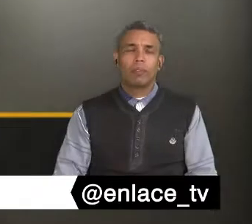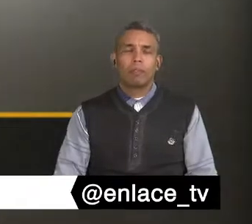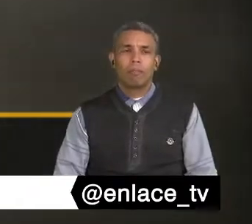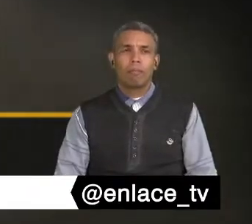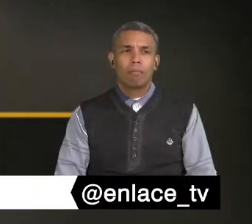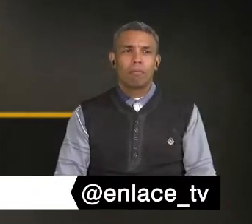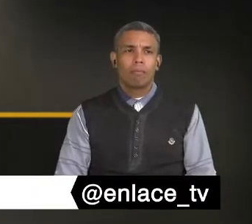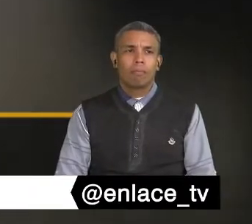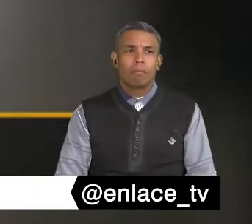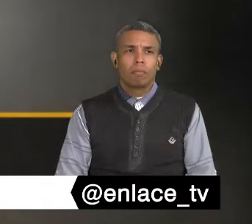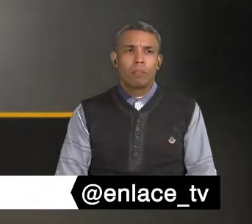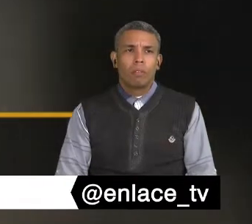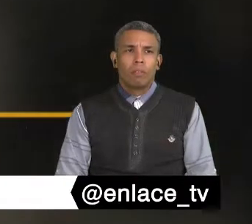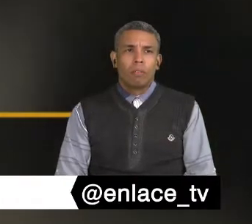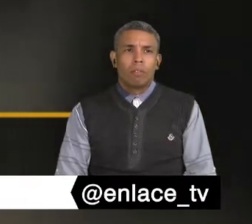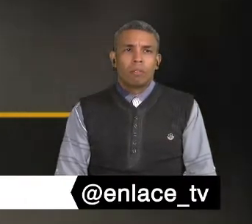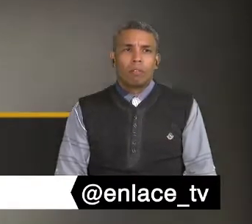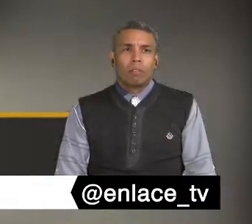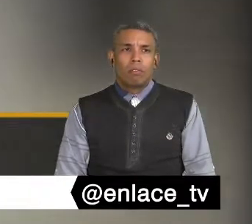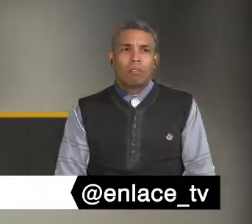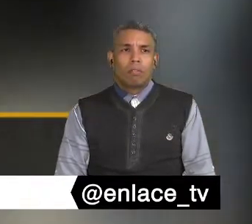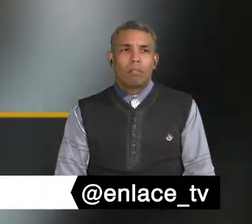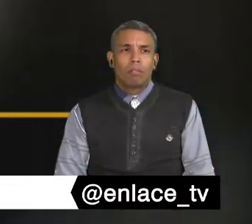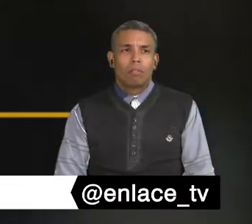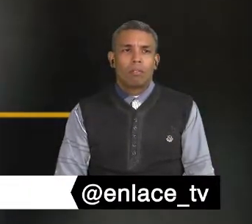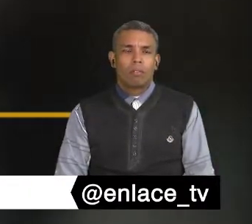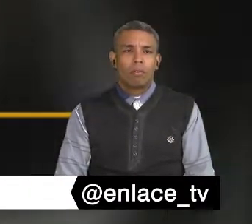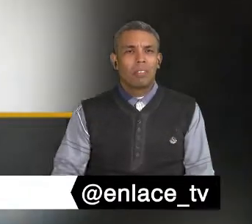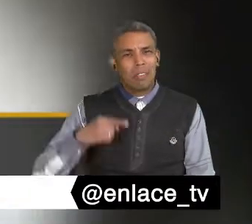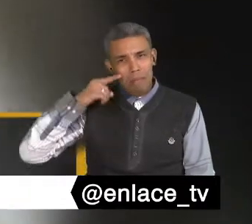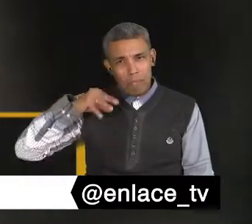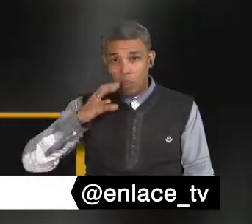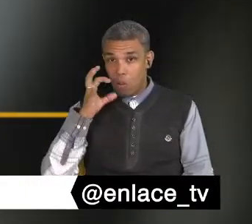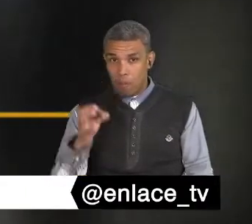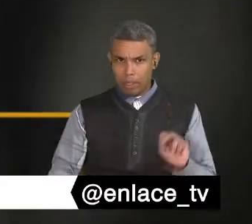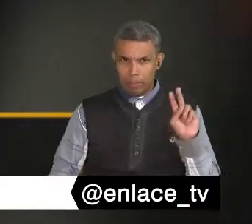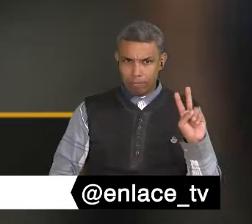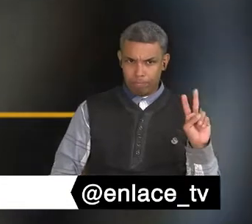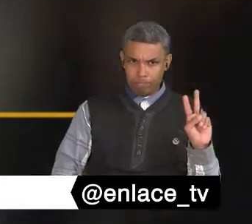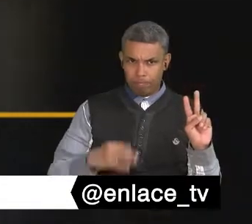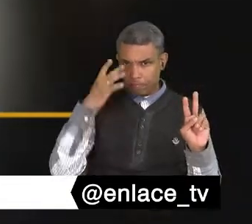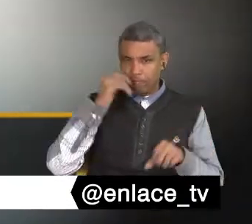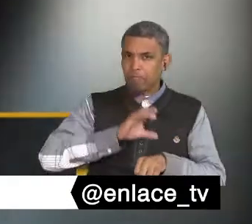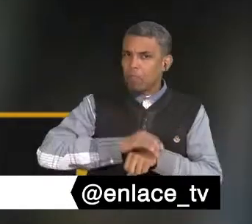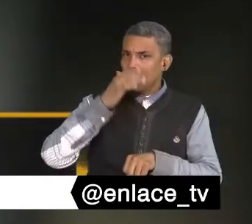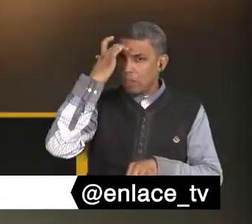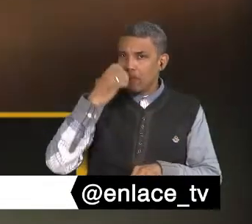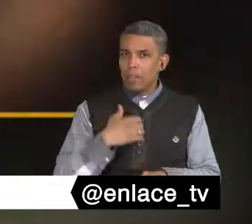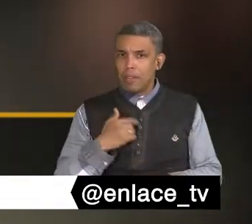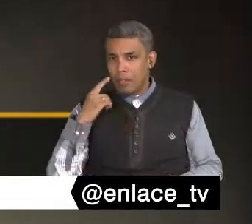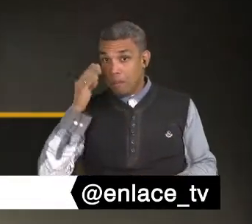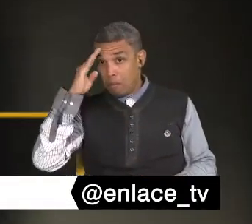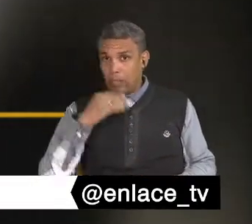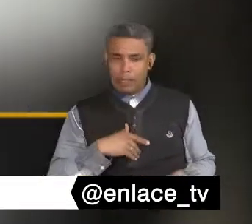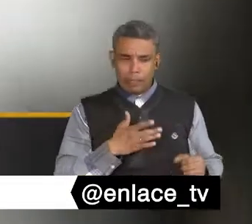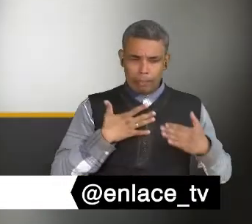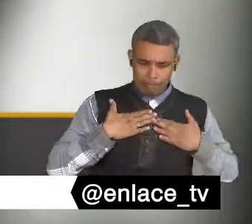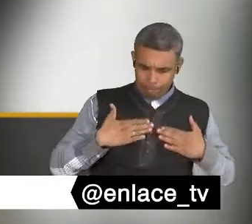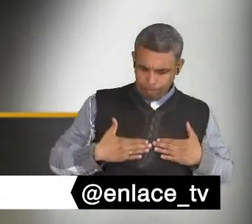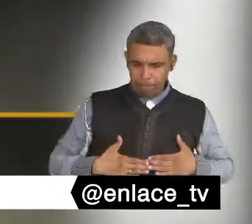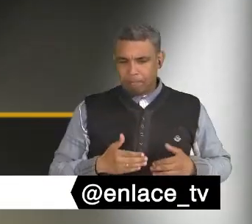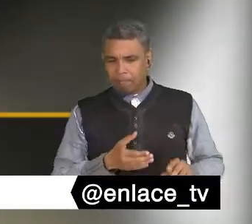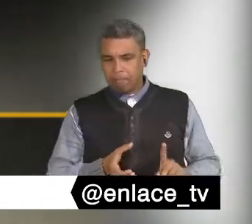noche en el municipio de Yondó, en el departamento de Antioquia. Todo indica que los sujetos fueron detenidos en principio por porte ilegal de armas. Los capturados fueron judicializados